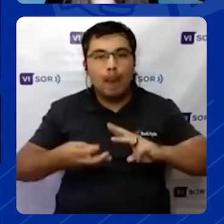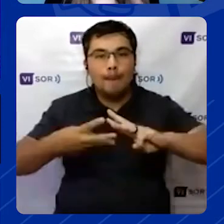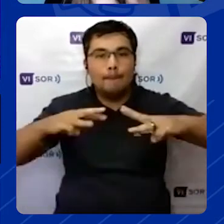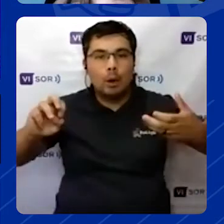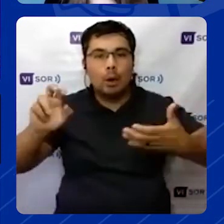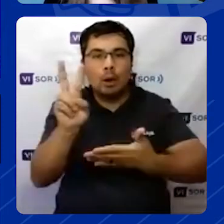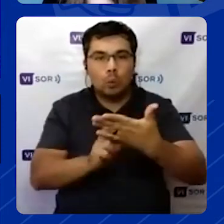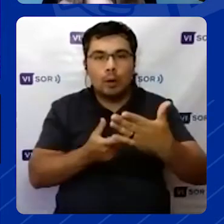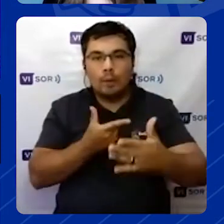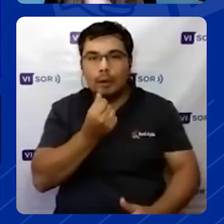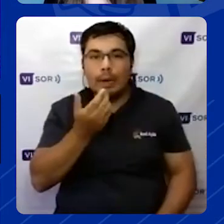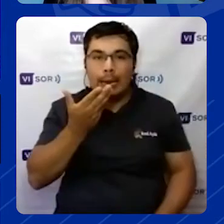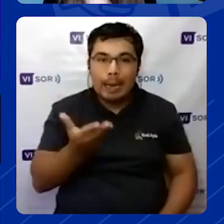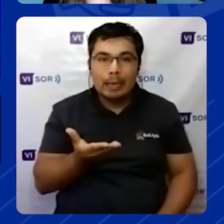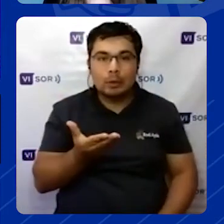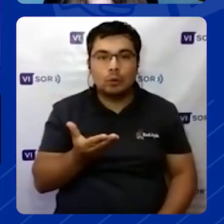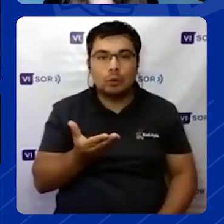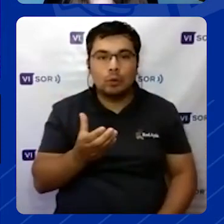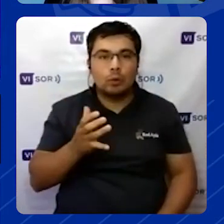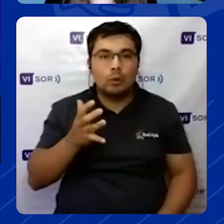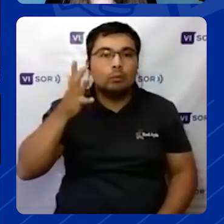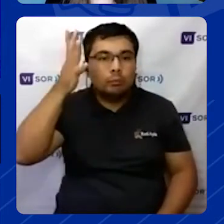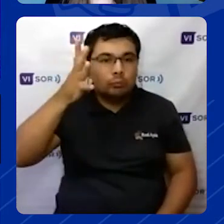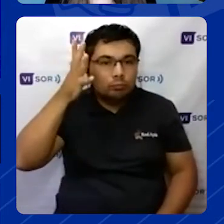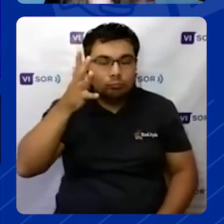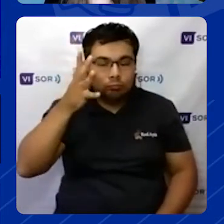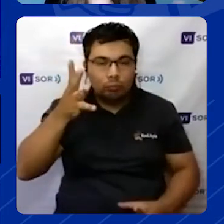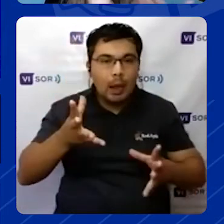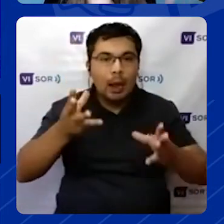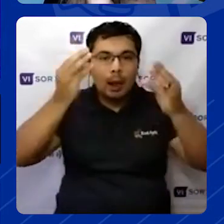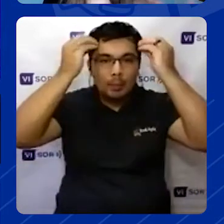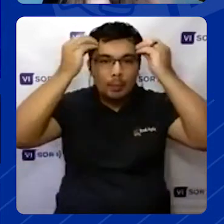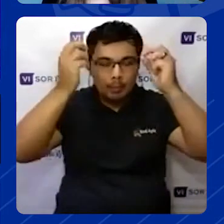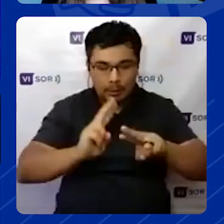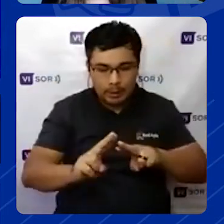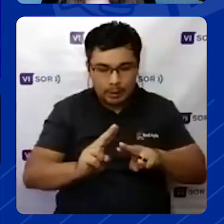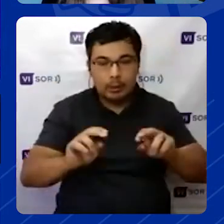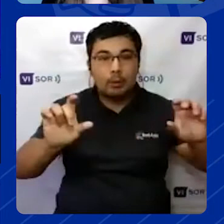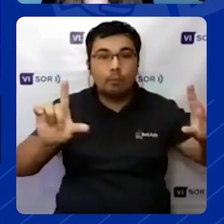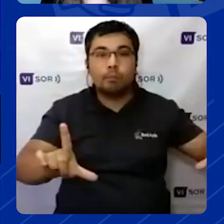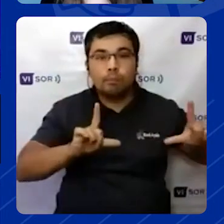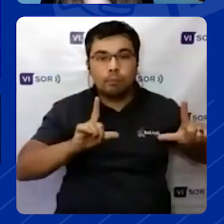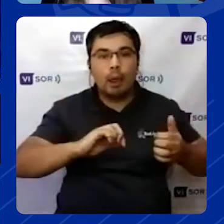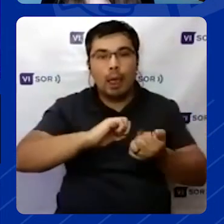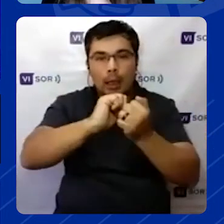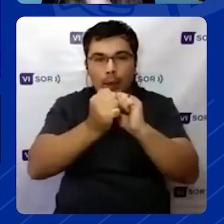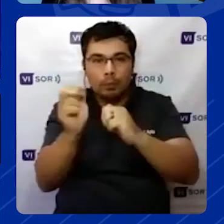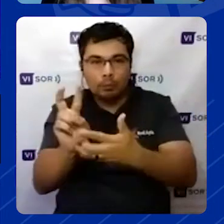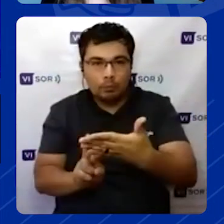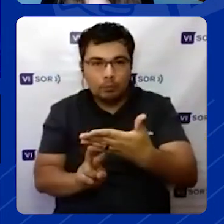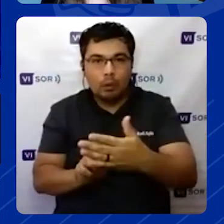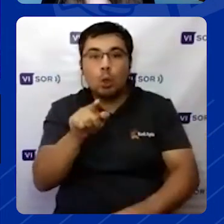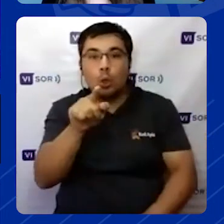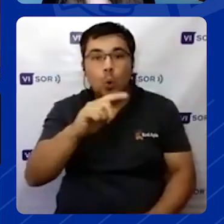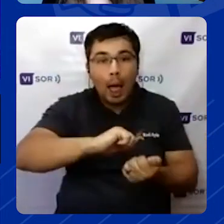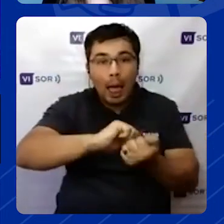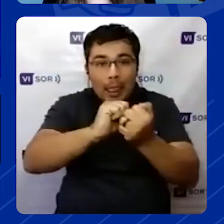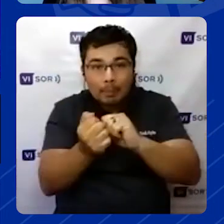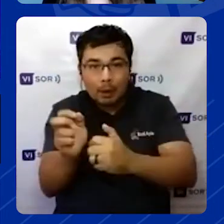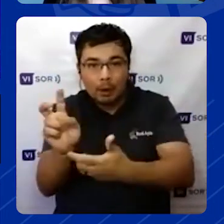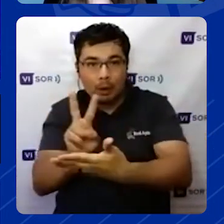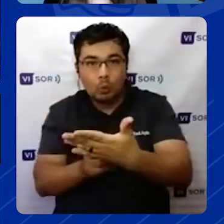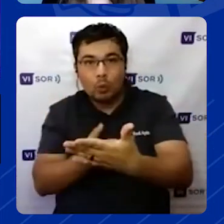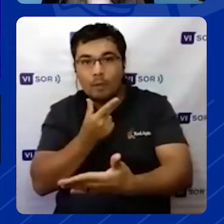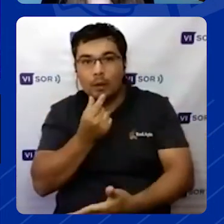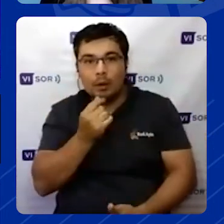el fondo eso te capacita para hacer adaptación de textos, pero el certificado no dice que eres adaptador.